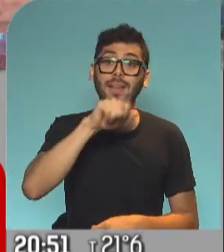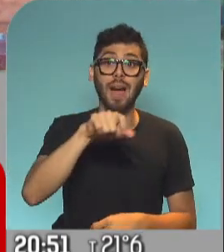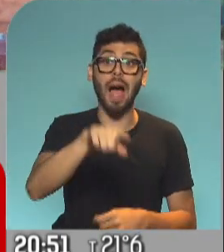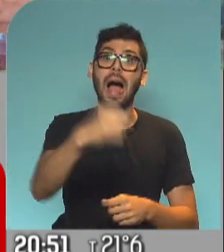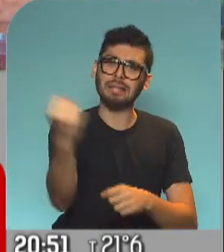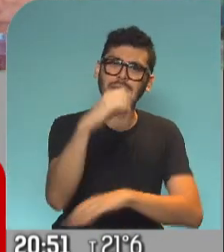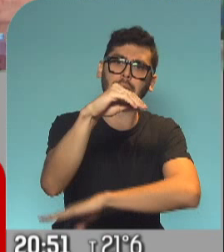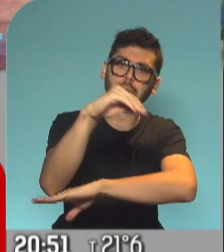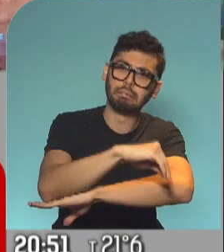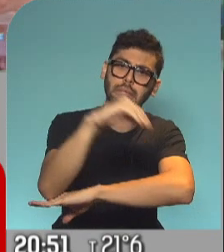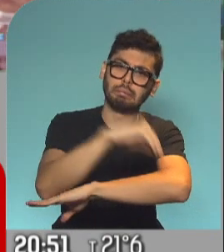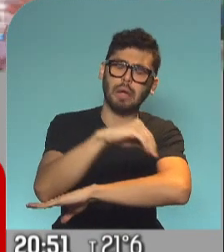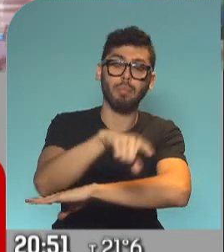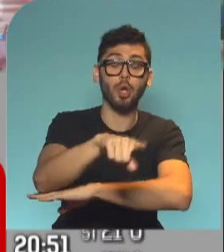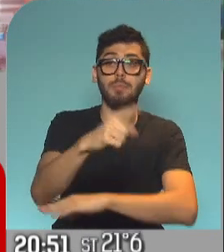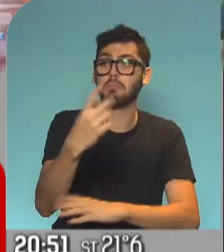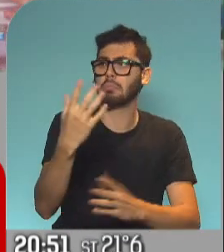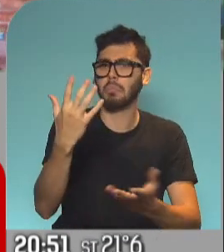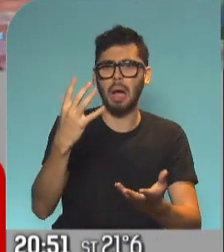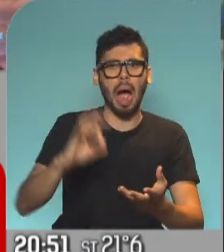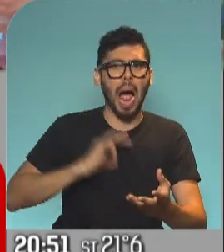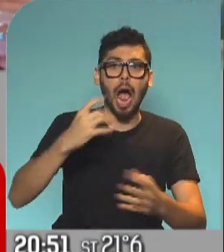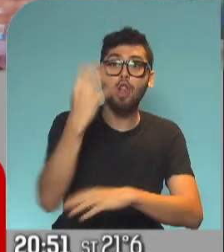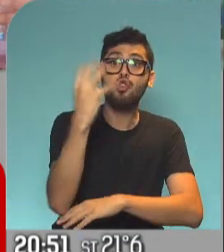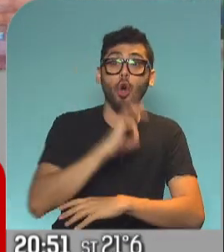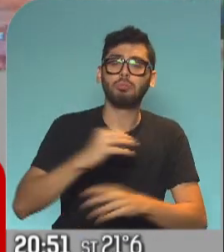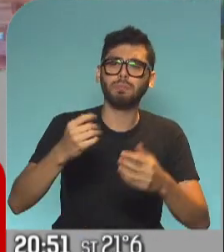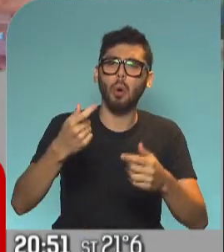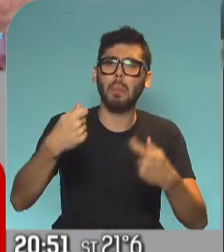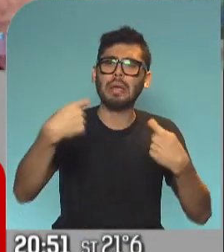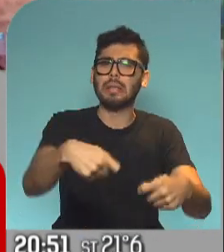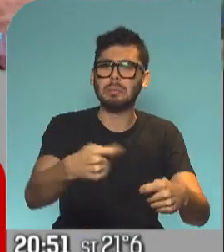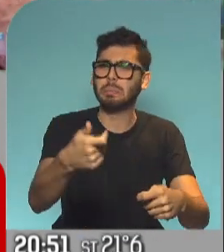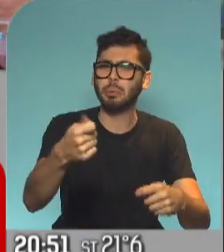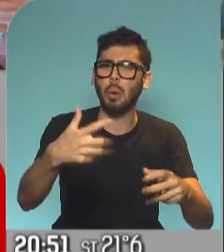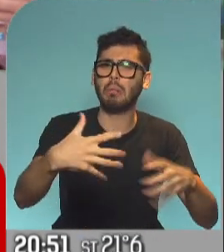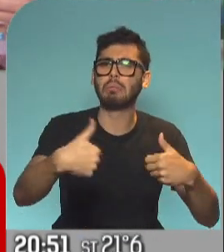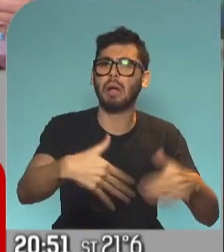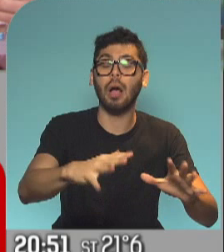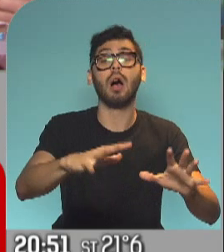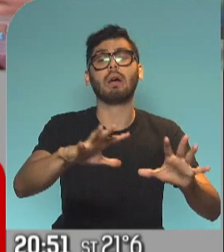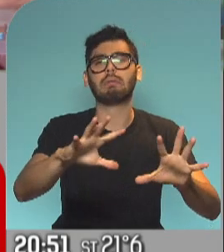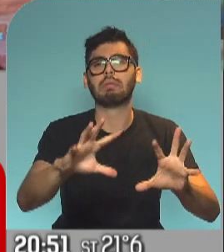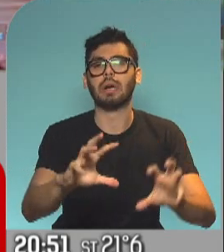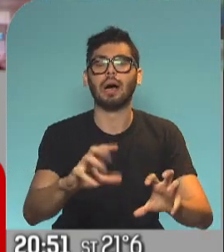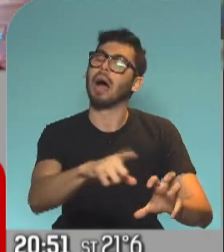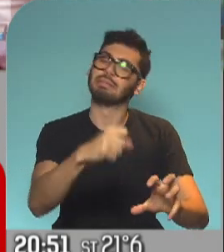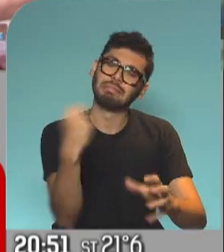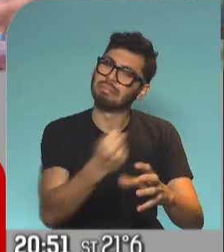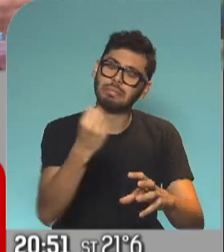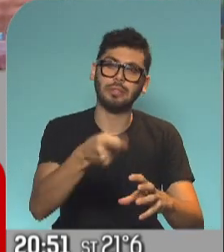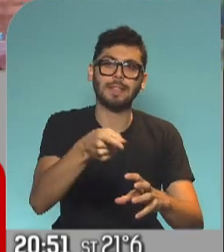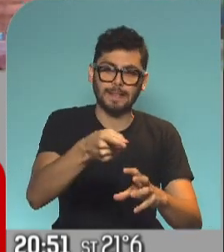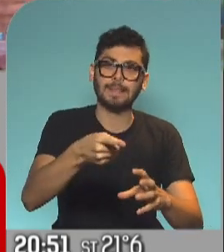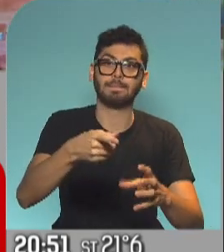unos cuatro años en donde no se invirtió lo suficiente de desinversión lo que se busca ahora es poder continuar